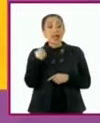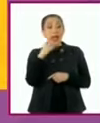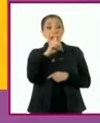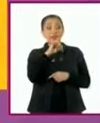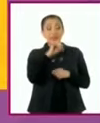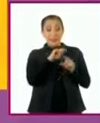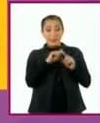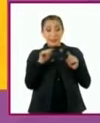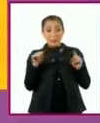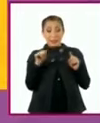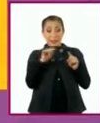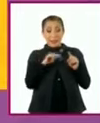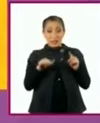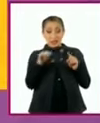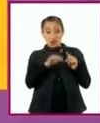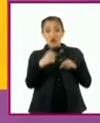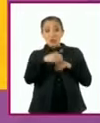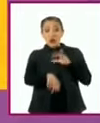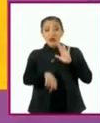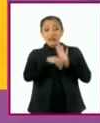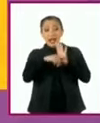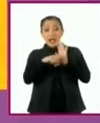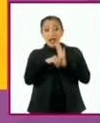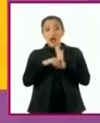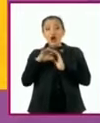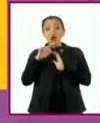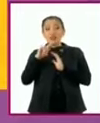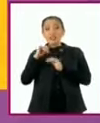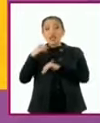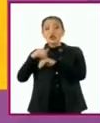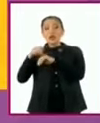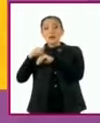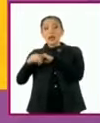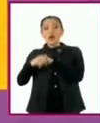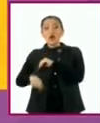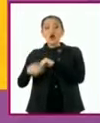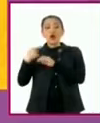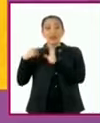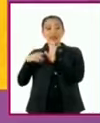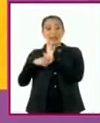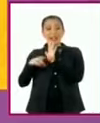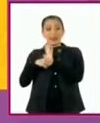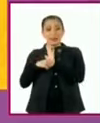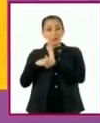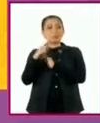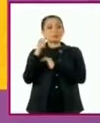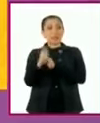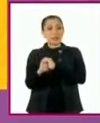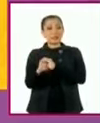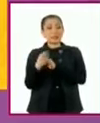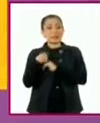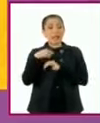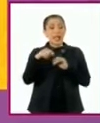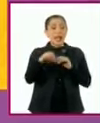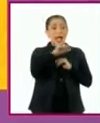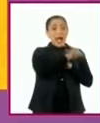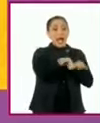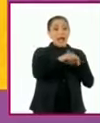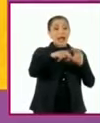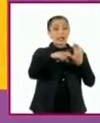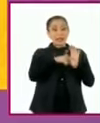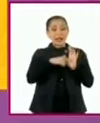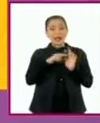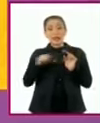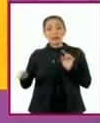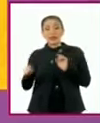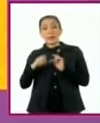sea un número con signo negativo y el cociente sea un número con signo negativo. Es decir, A negativa entre B igual a